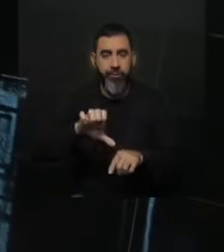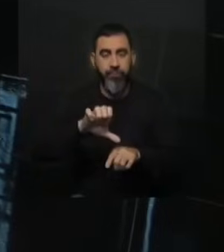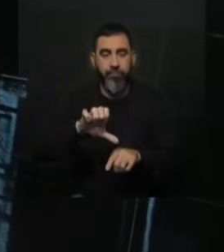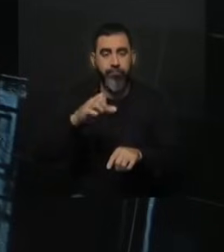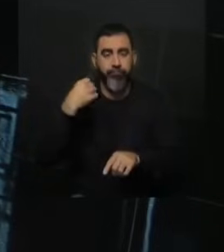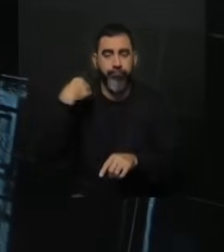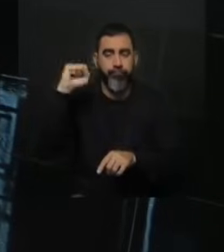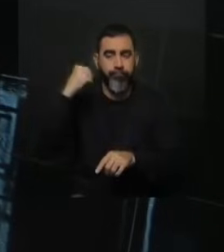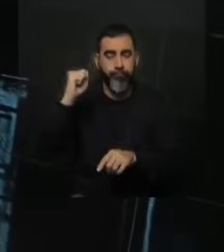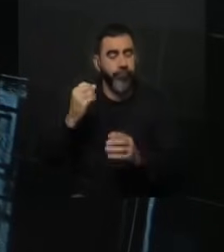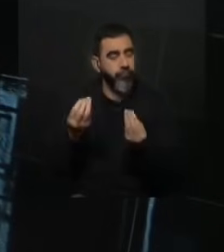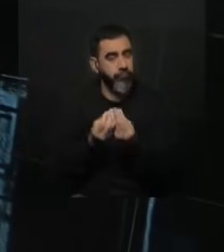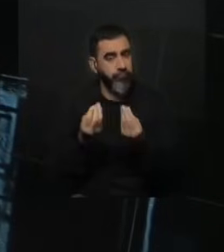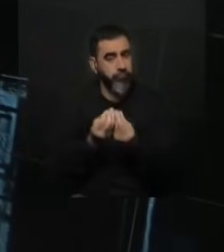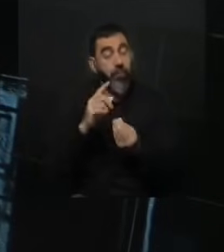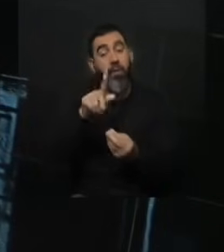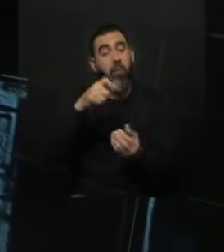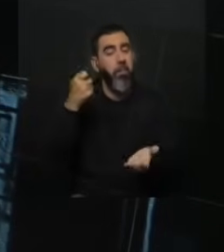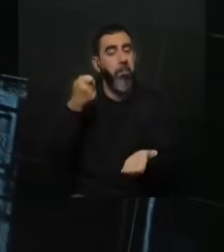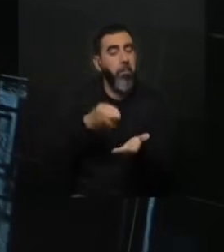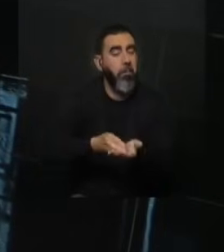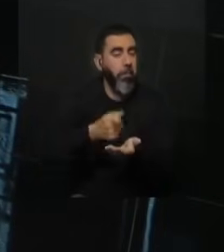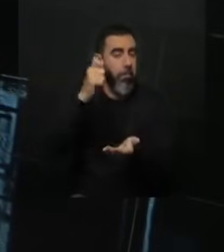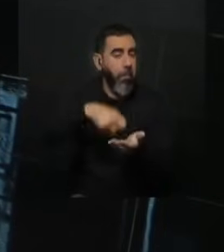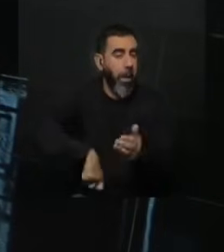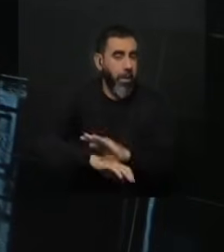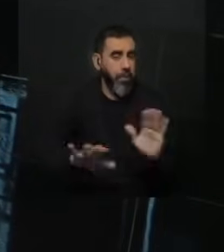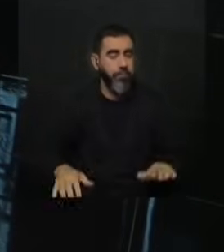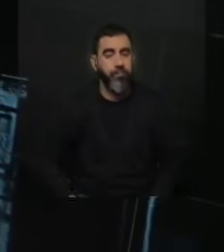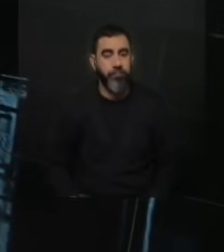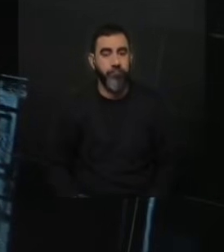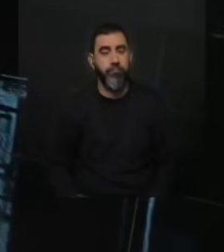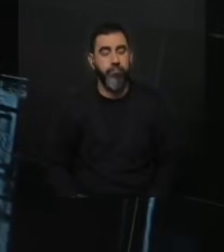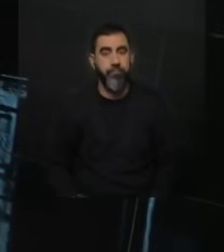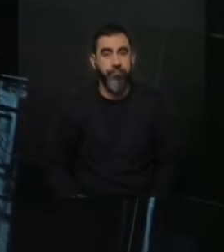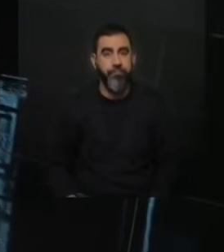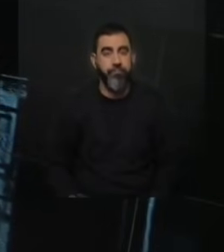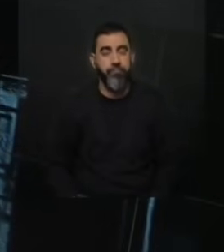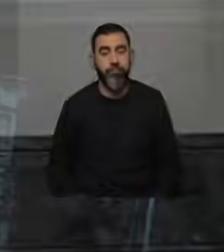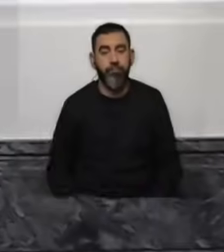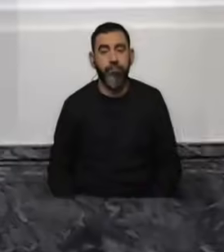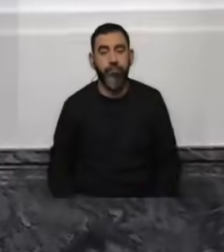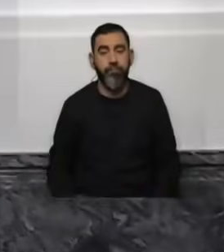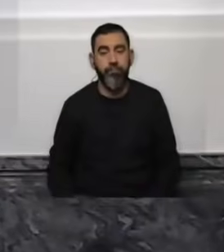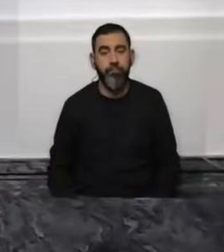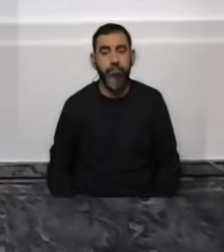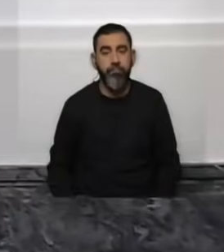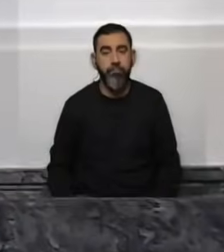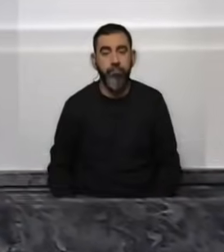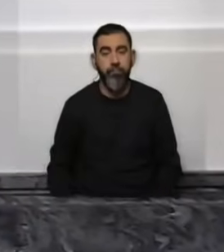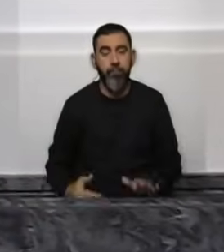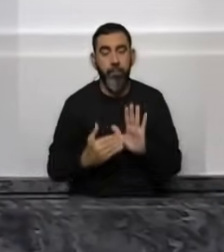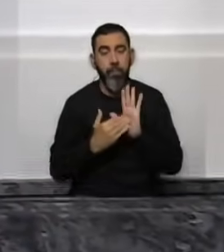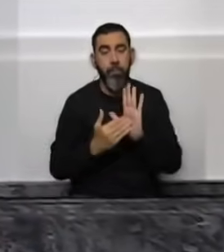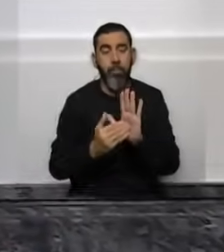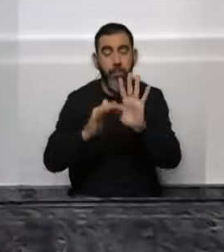cometen irregularidades y luego pagan multas que a su entender son insignificantes nosotros presentamos